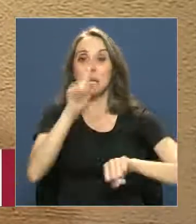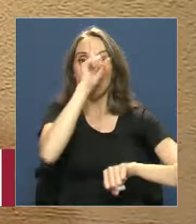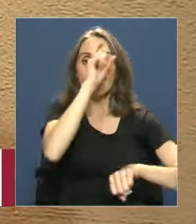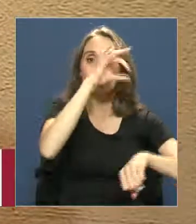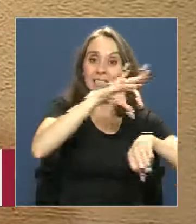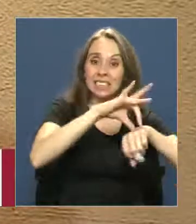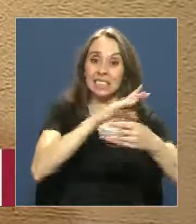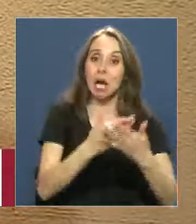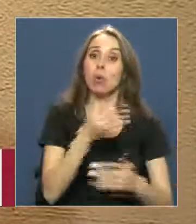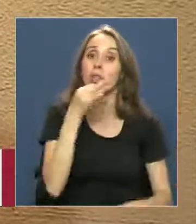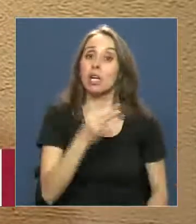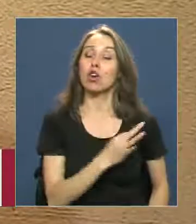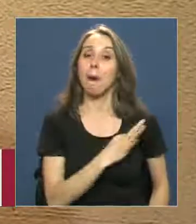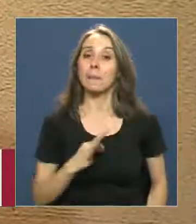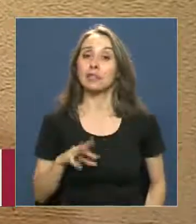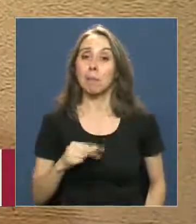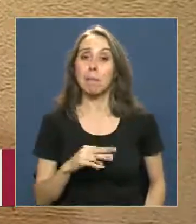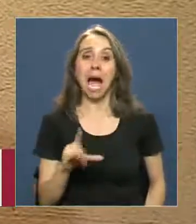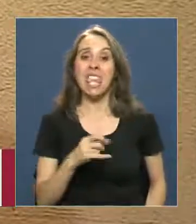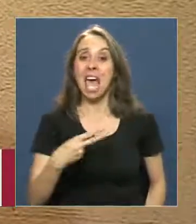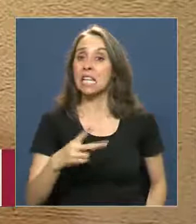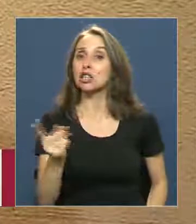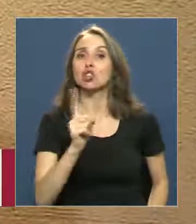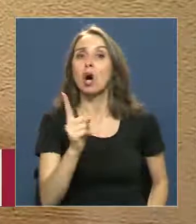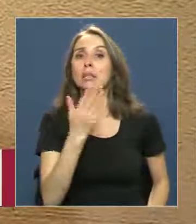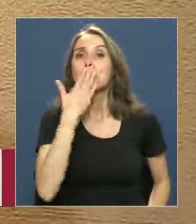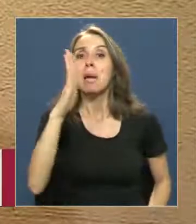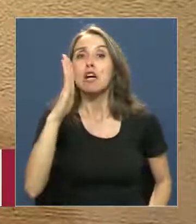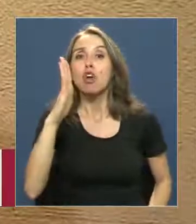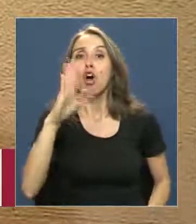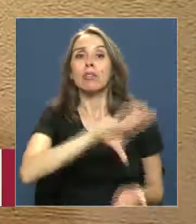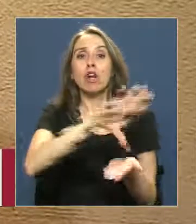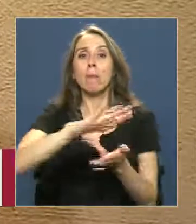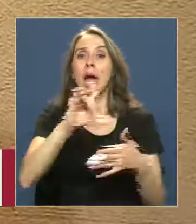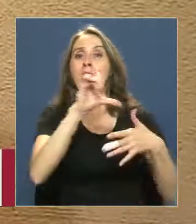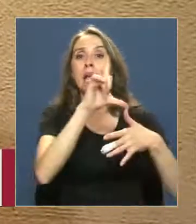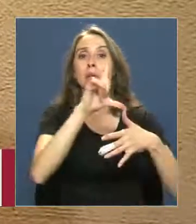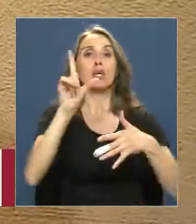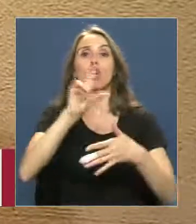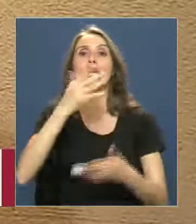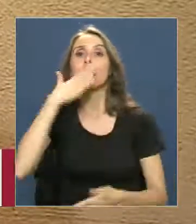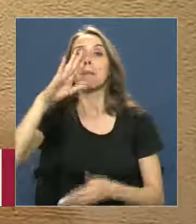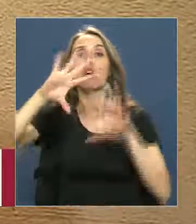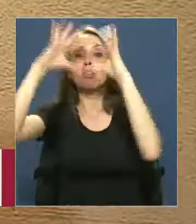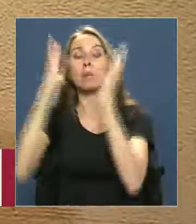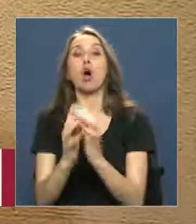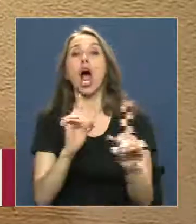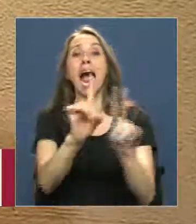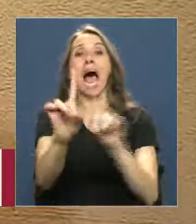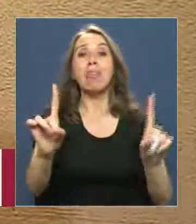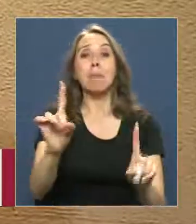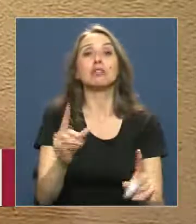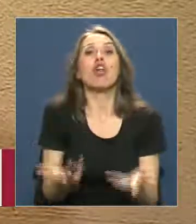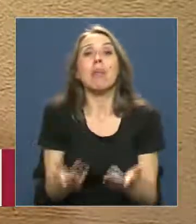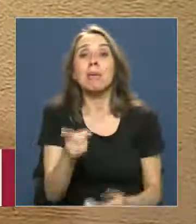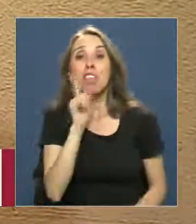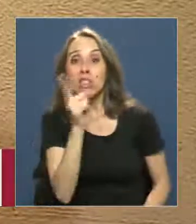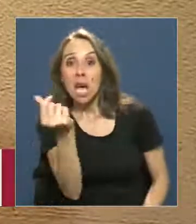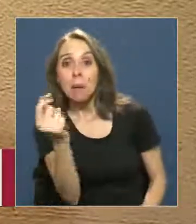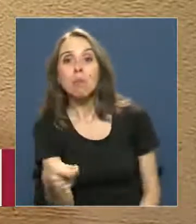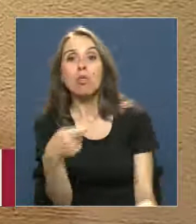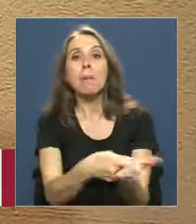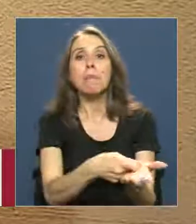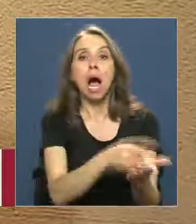ministro Mañalich, no es de los mejores de Latinoamérica ni del mundo, y depende del bolsillo de cada uno de los chilenos.